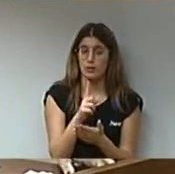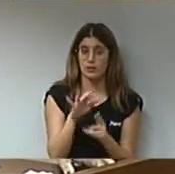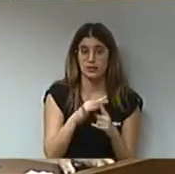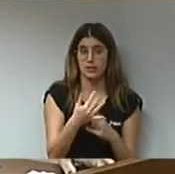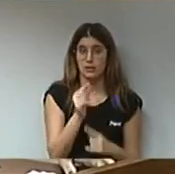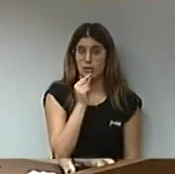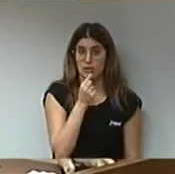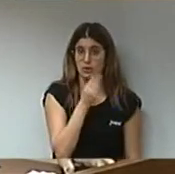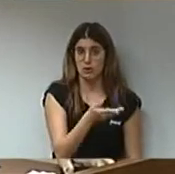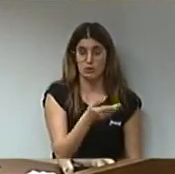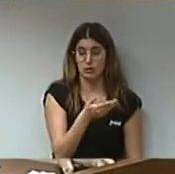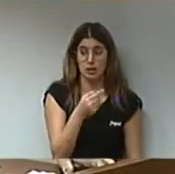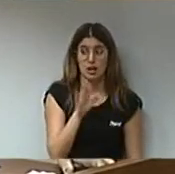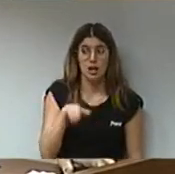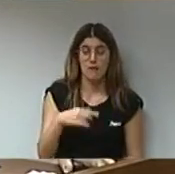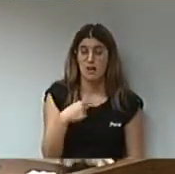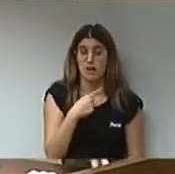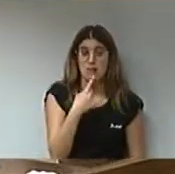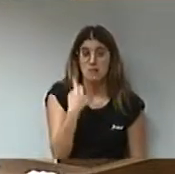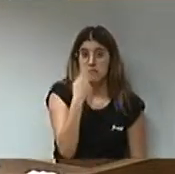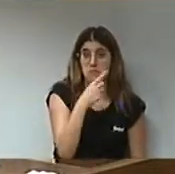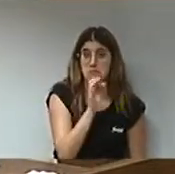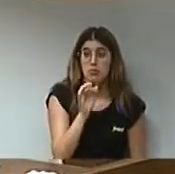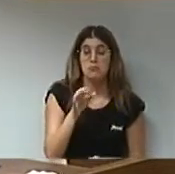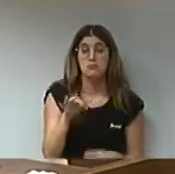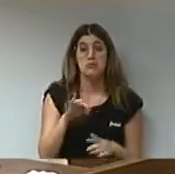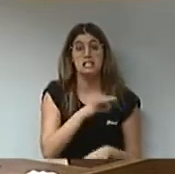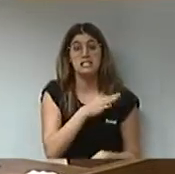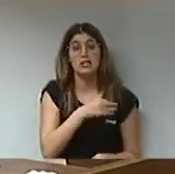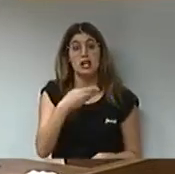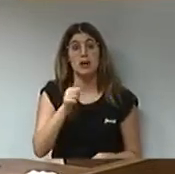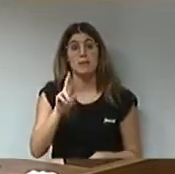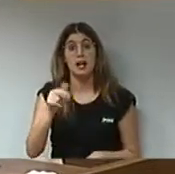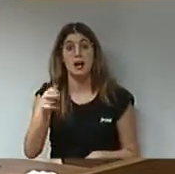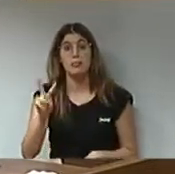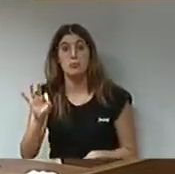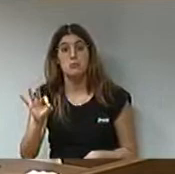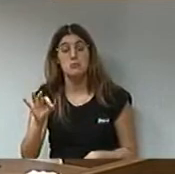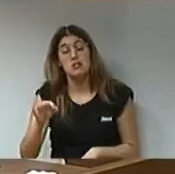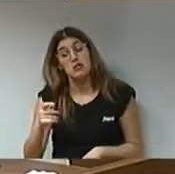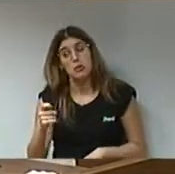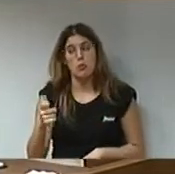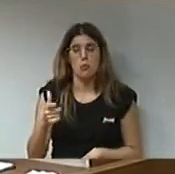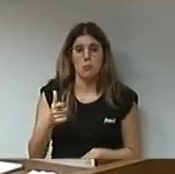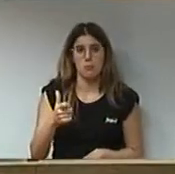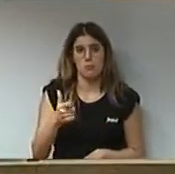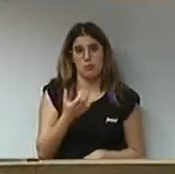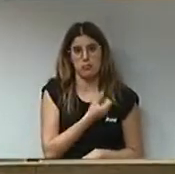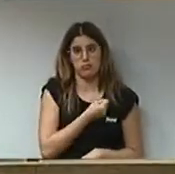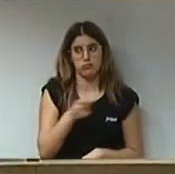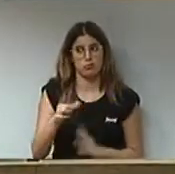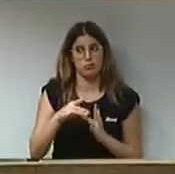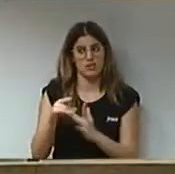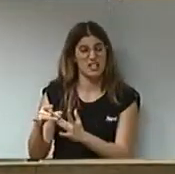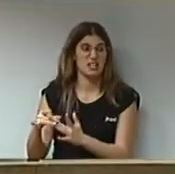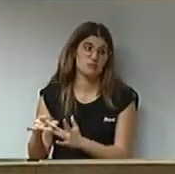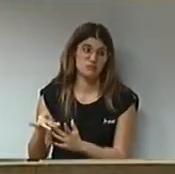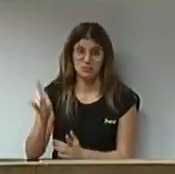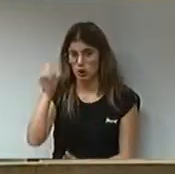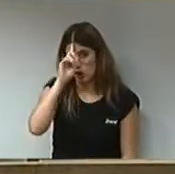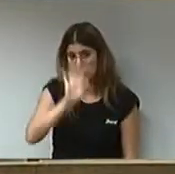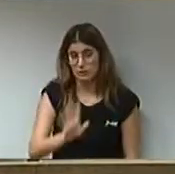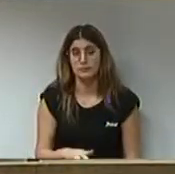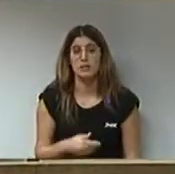Oltra. No sé si la dará en el caso de la señora Bravo. Yo le confieso que he perdido un poco la fe en que usted pueda ser un líder. Mire,